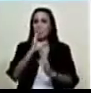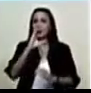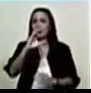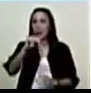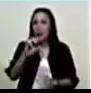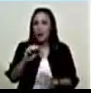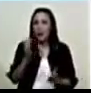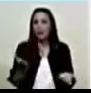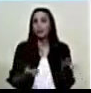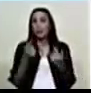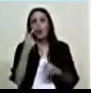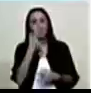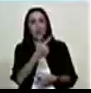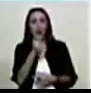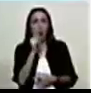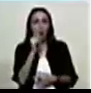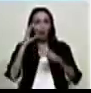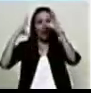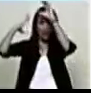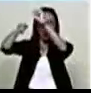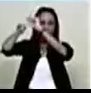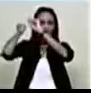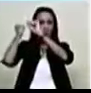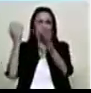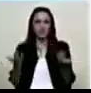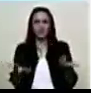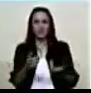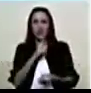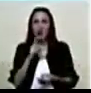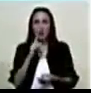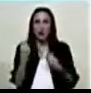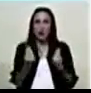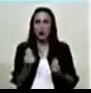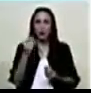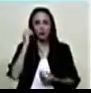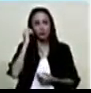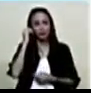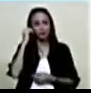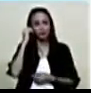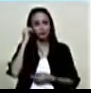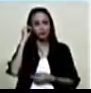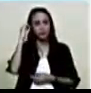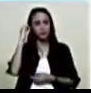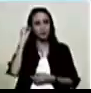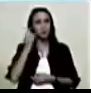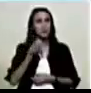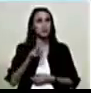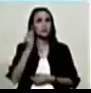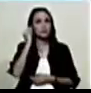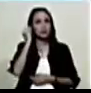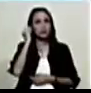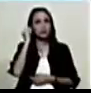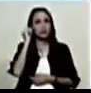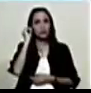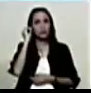vi, el embajador Pineda, ¿cómo es que se llama él? Julio César Pineda anunció su candidatura